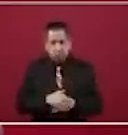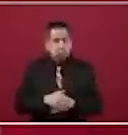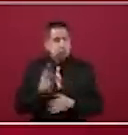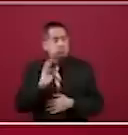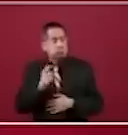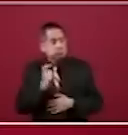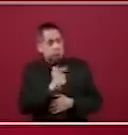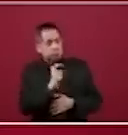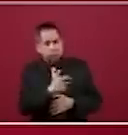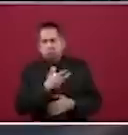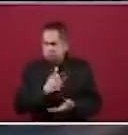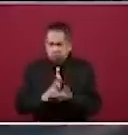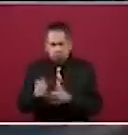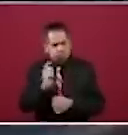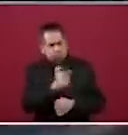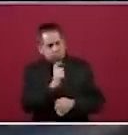una colegiatura, está en su derecho.